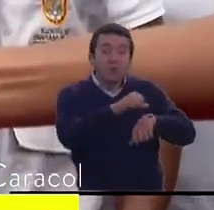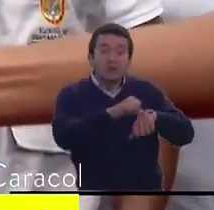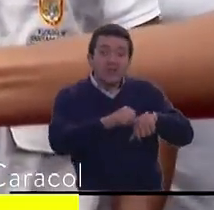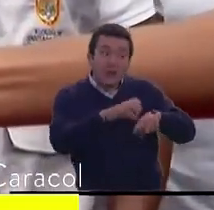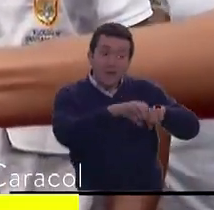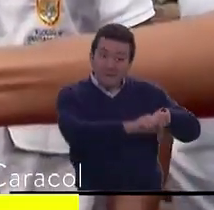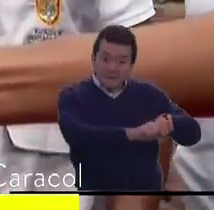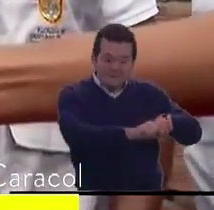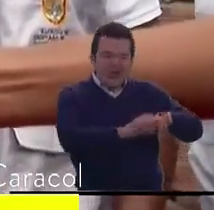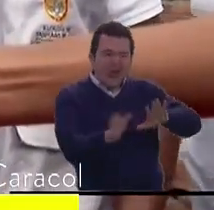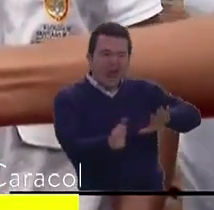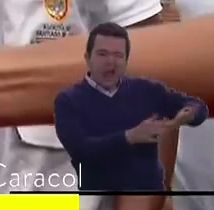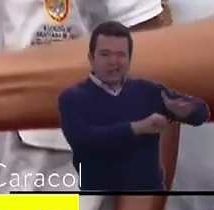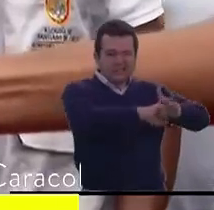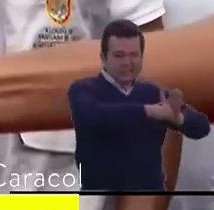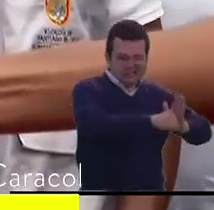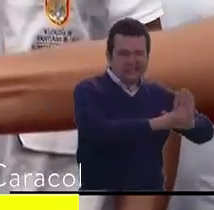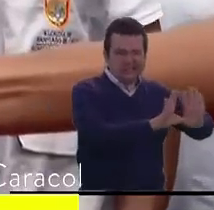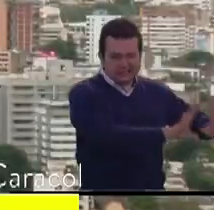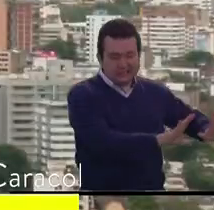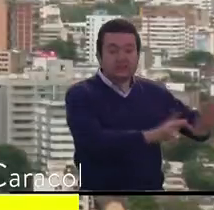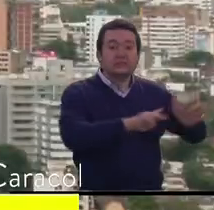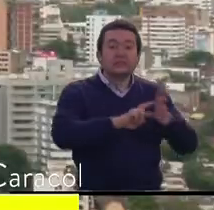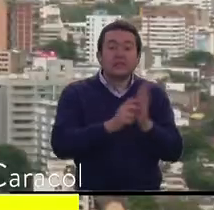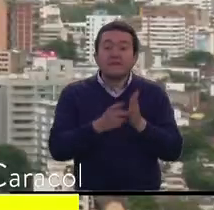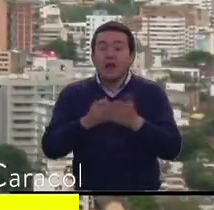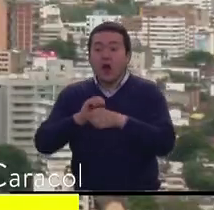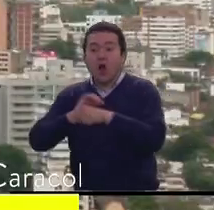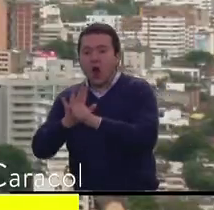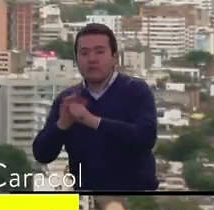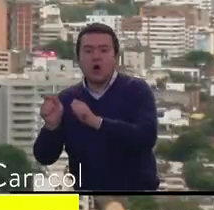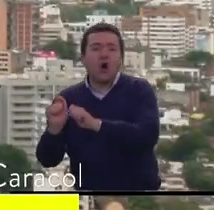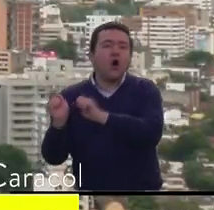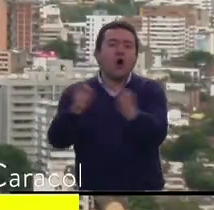traslade para otro tipo de patologías.